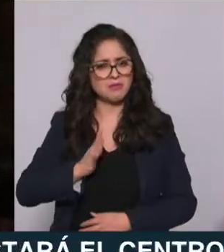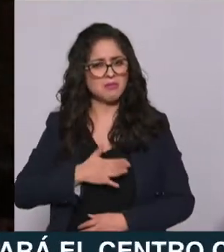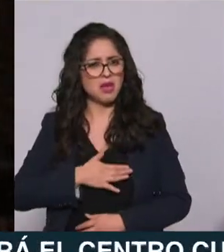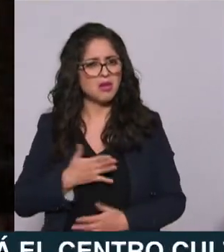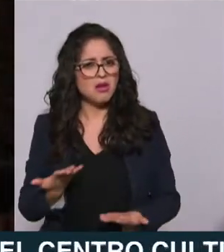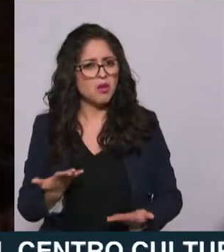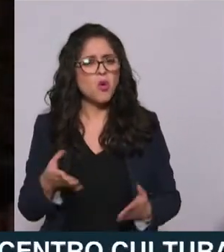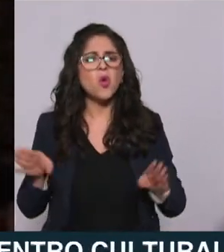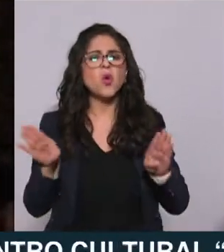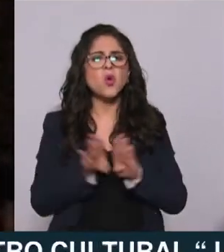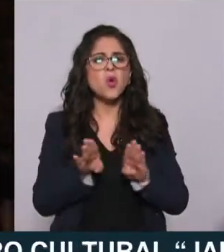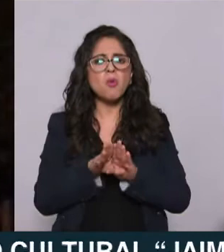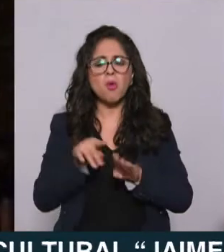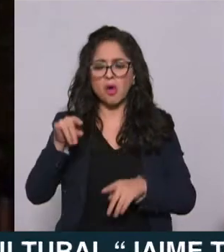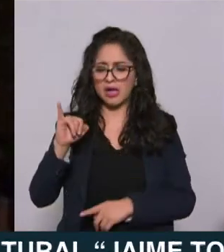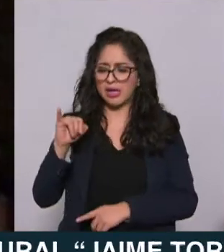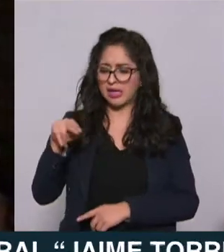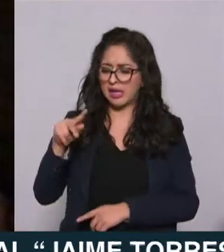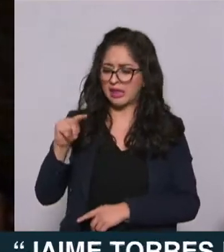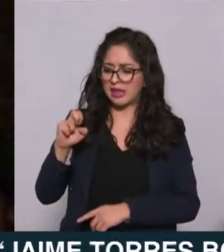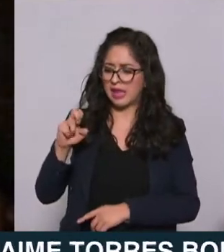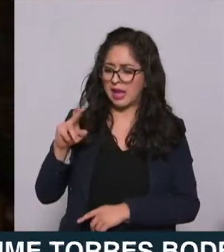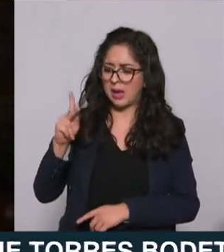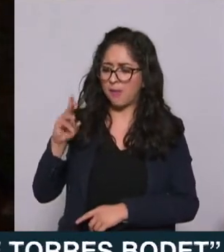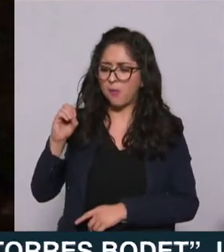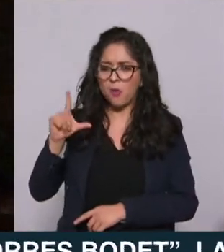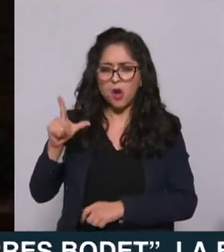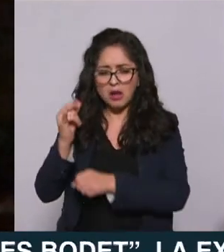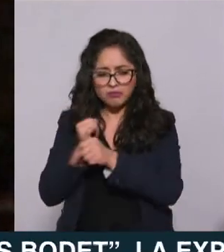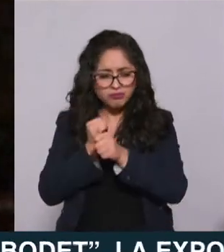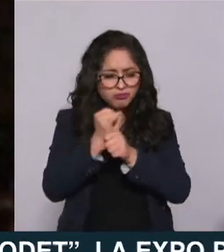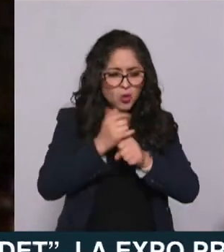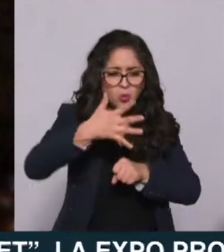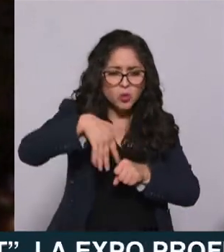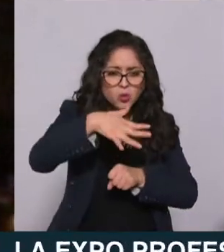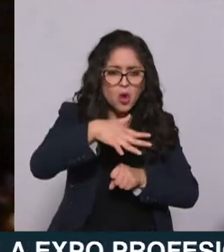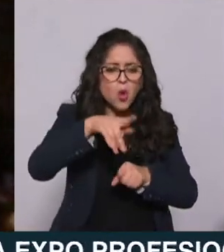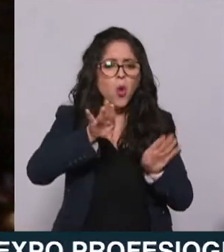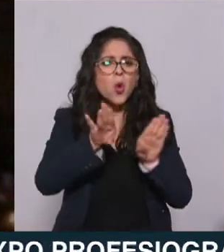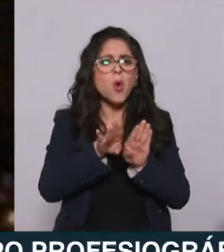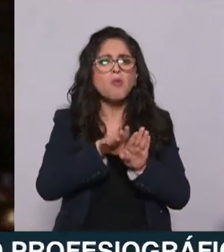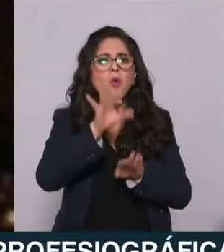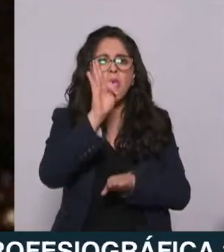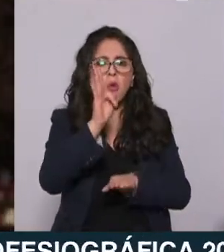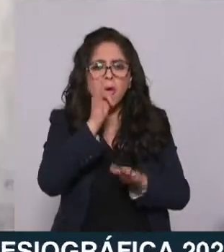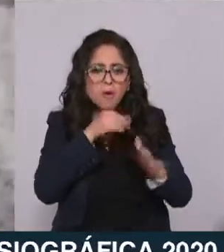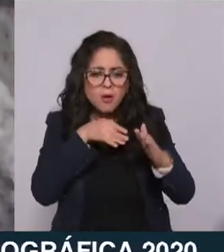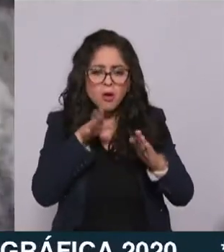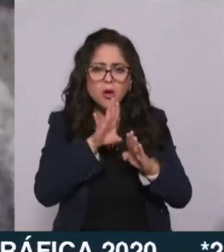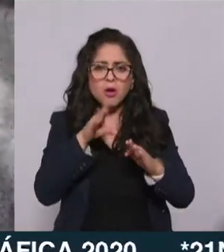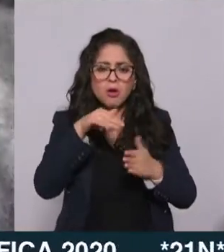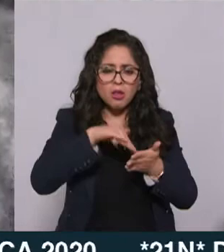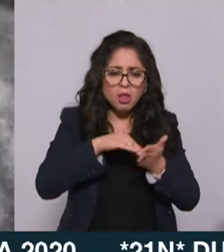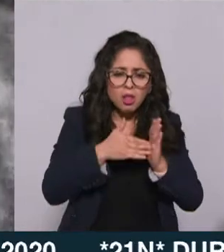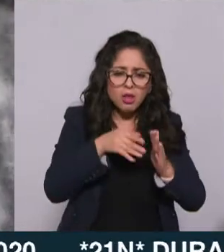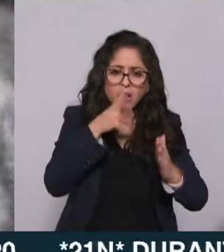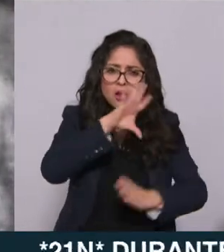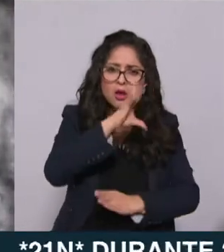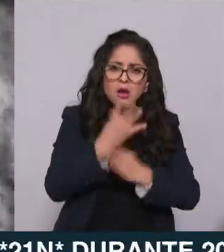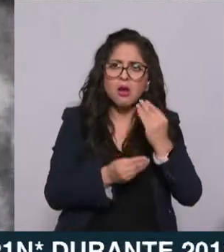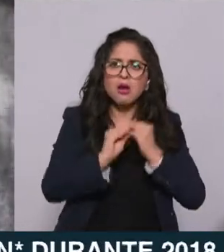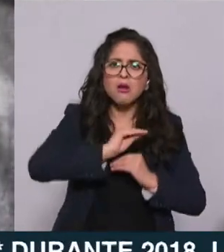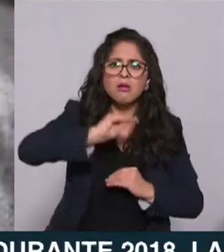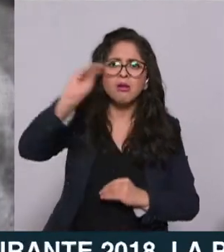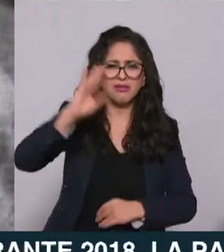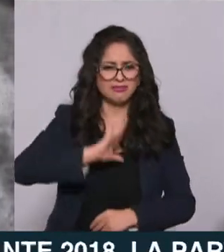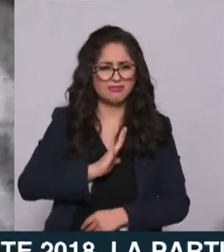estaba persiguiendo. Yo en ese sentido voy un poco más allá,